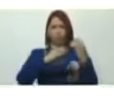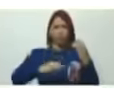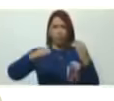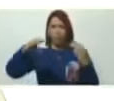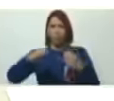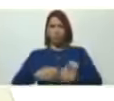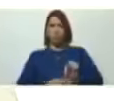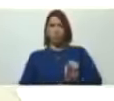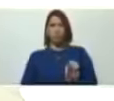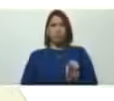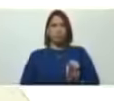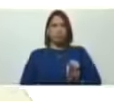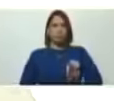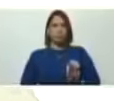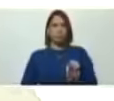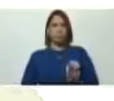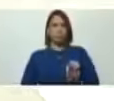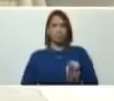de